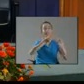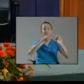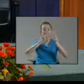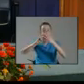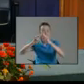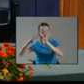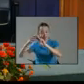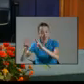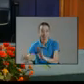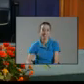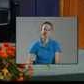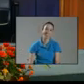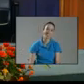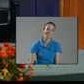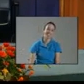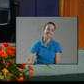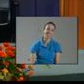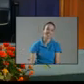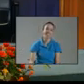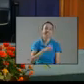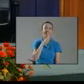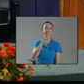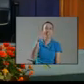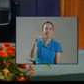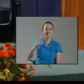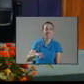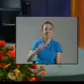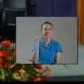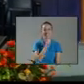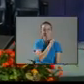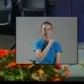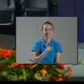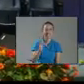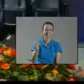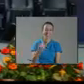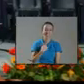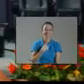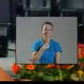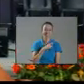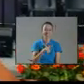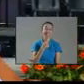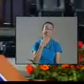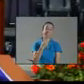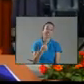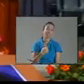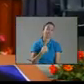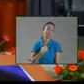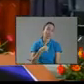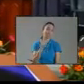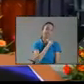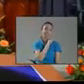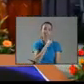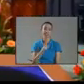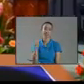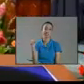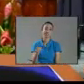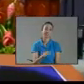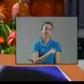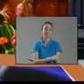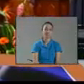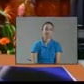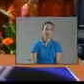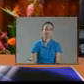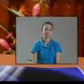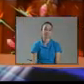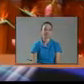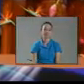Yo, Jehová, haré esto. ¿Y por qué usted duda que Dios lo va a bendecir? Hoy en la